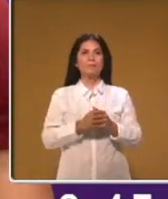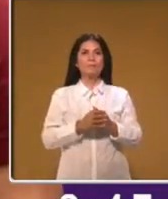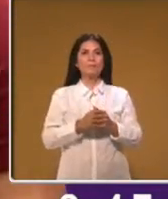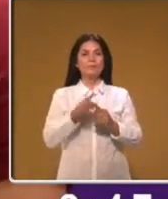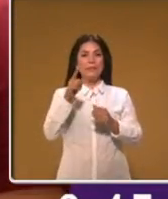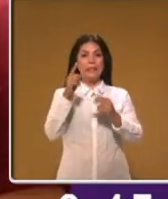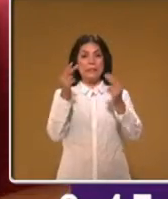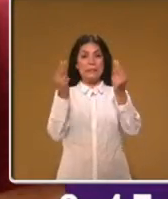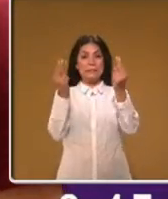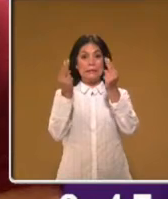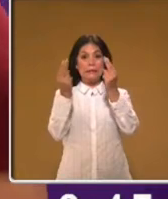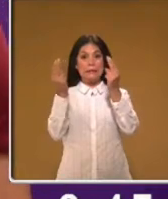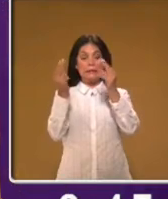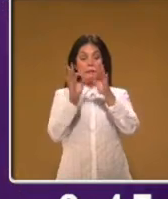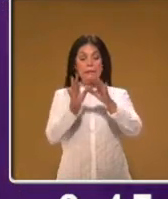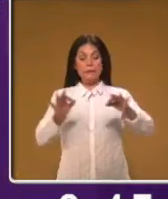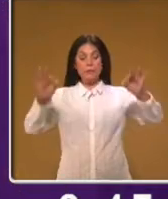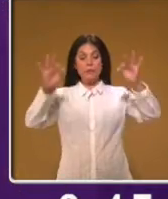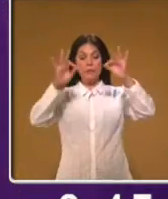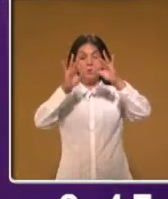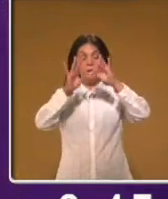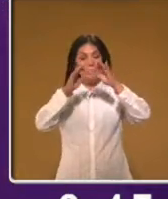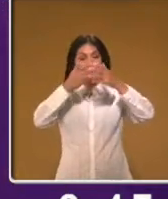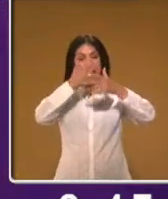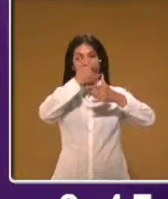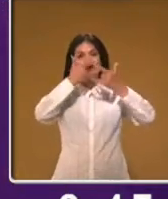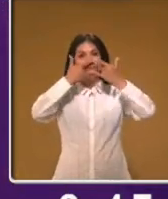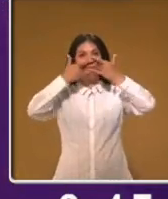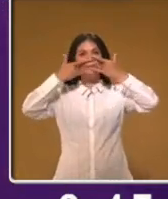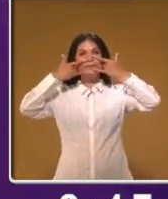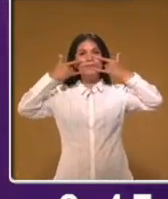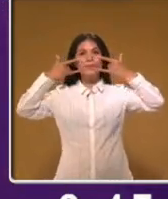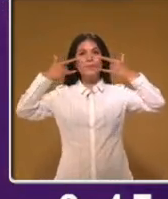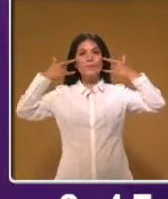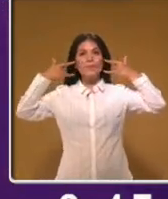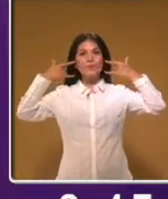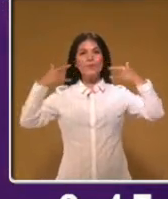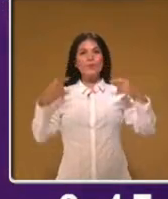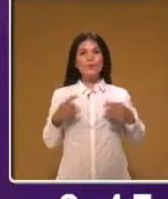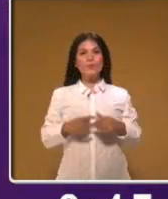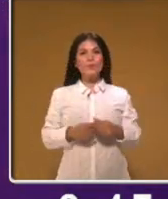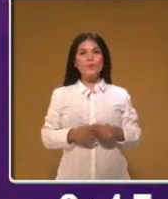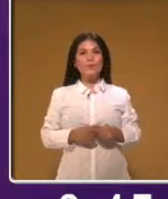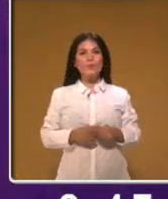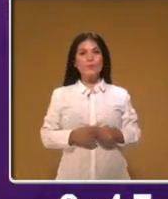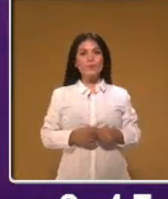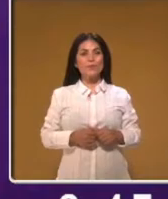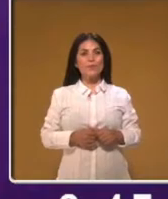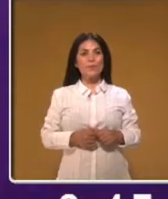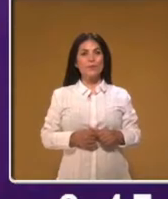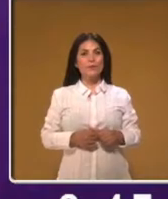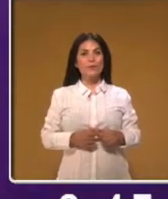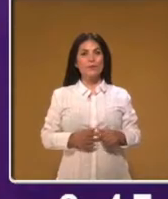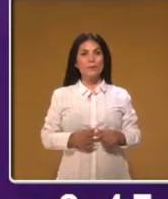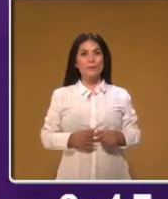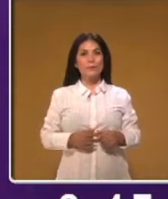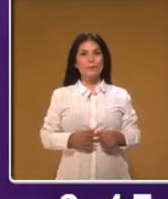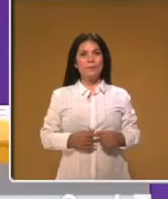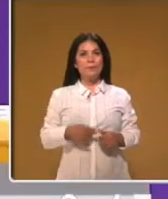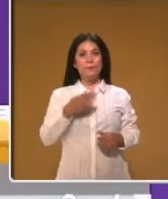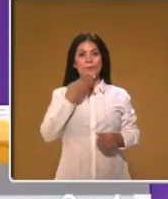medidas, me quito aquí el cubrebocas, que están ustedes observando en su pantalla. Maestra. Muy